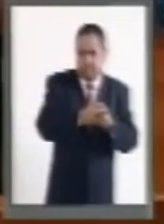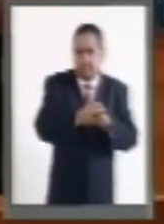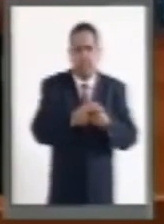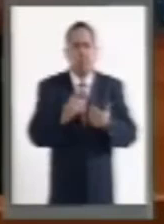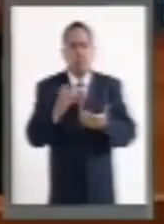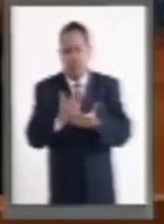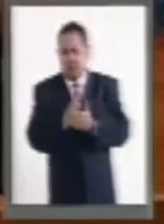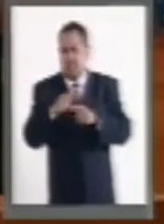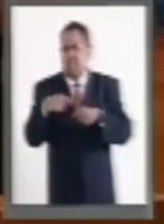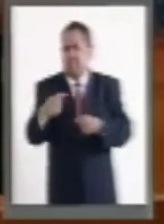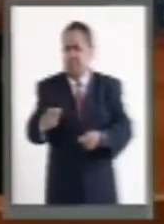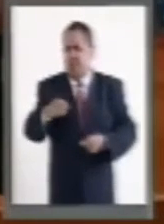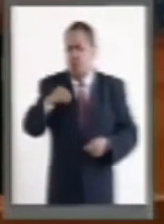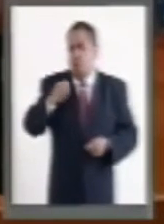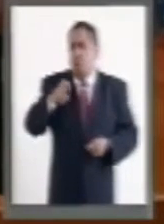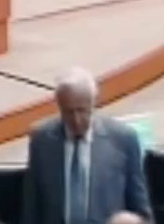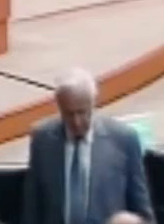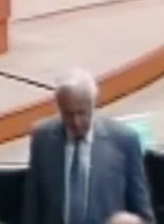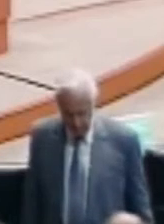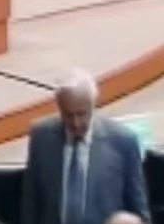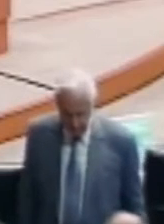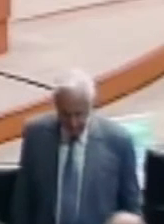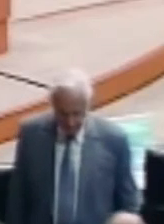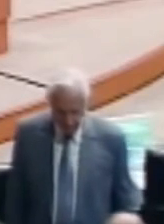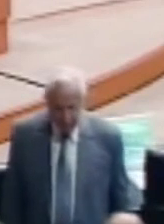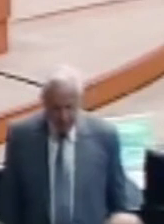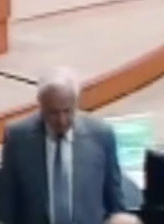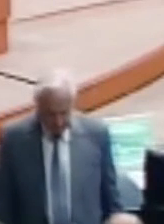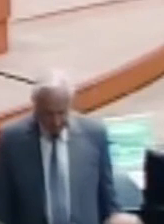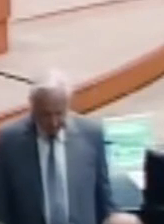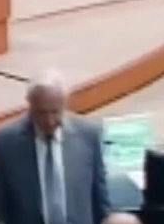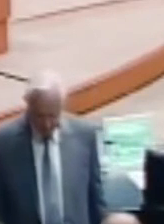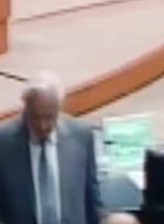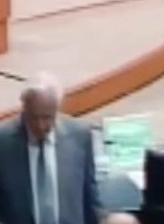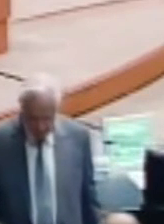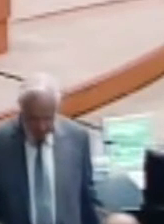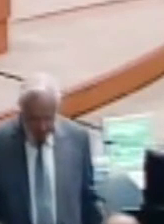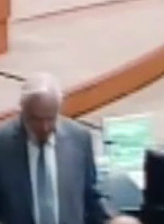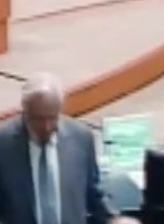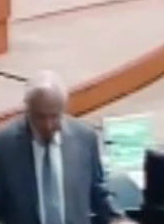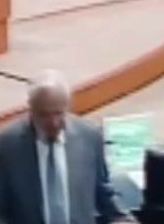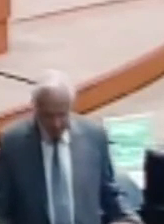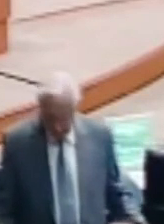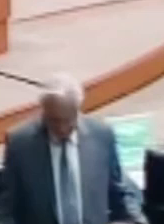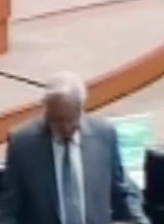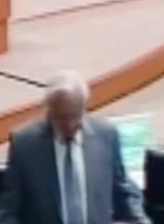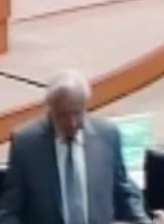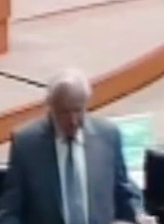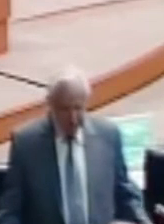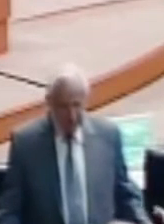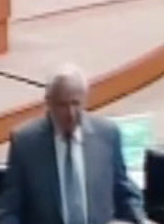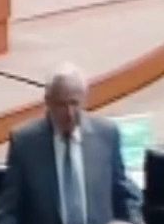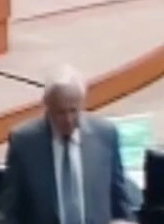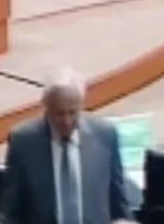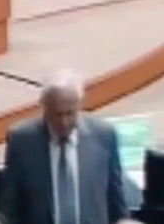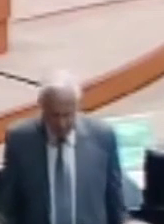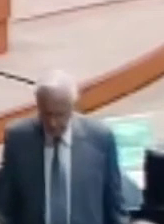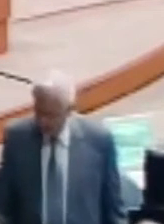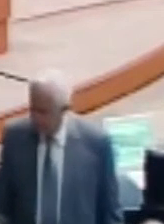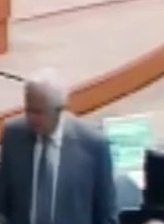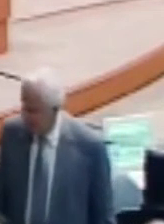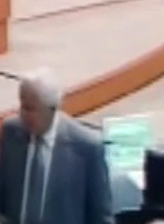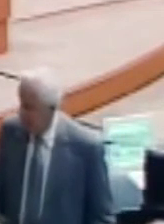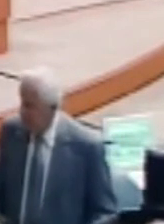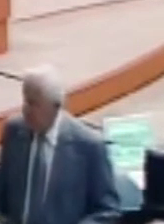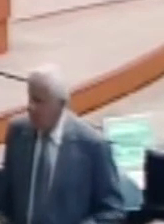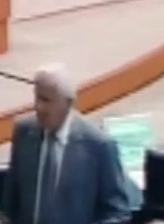el triunfo de Morena en la capital, pero repentinamente fue modificado, cambiando el